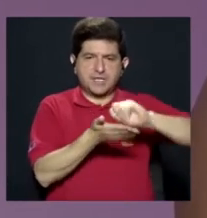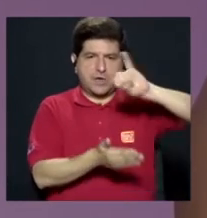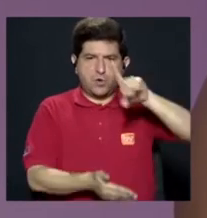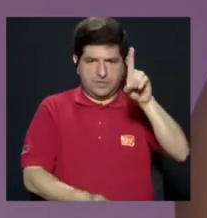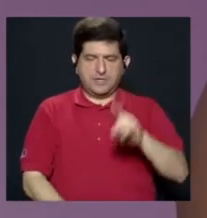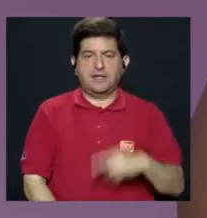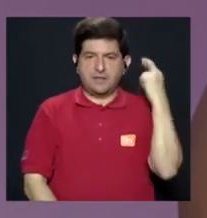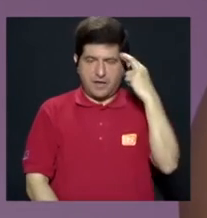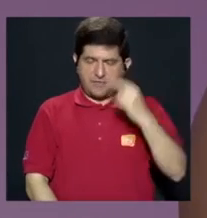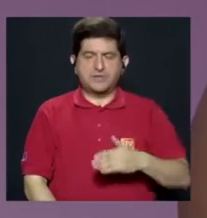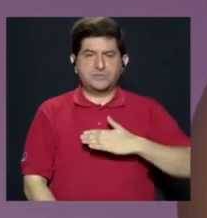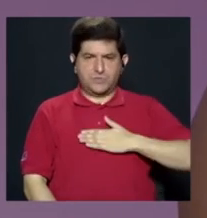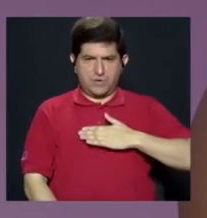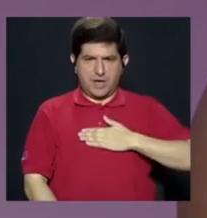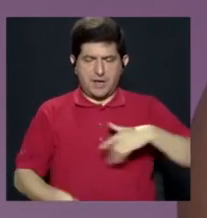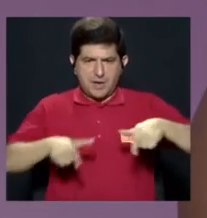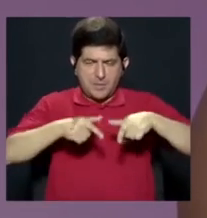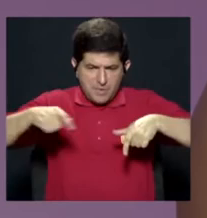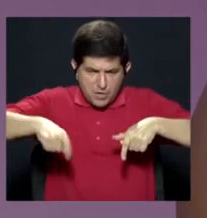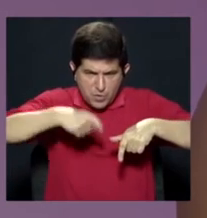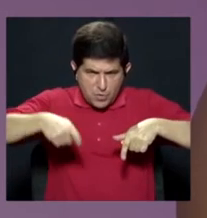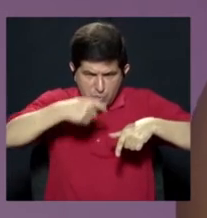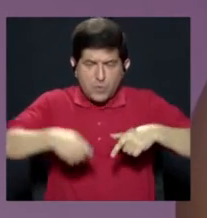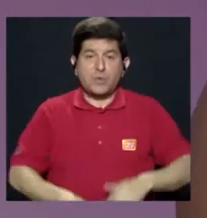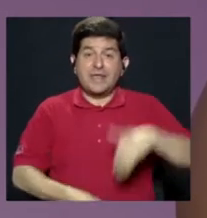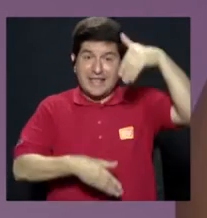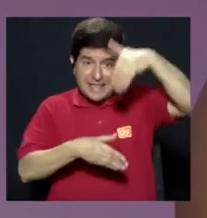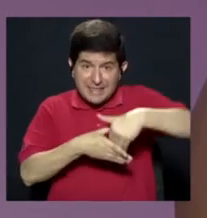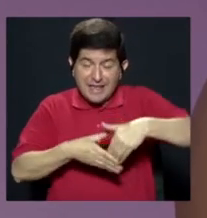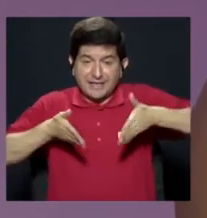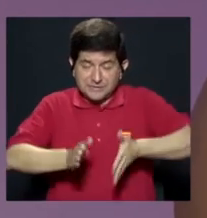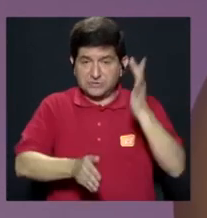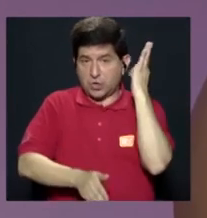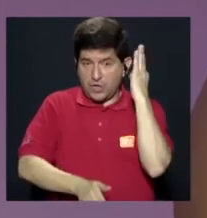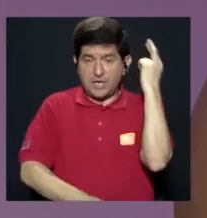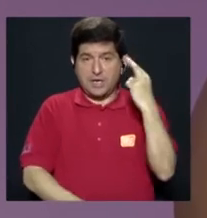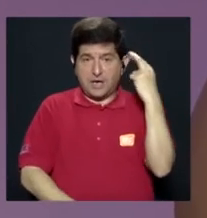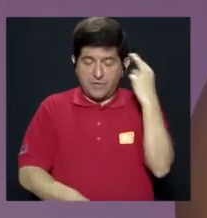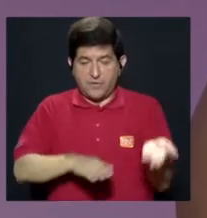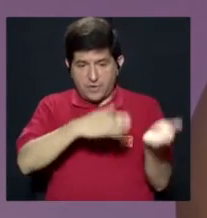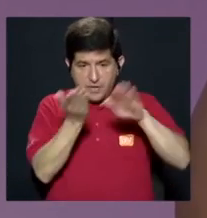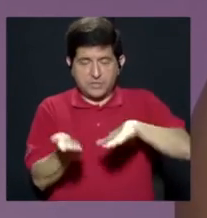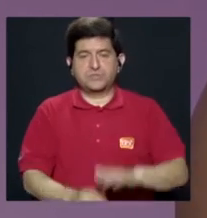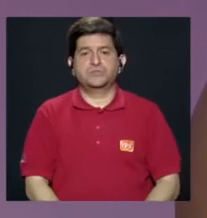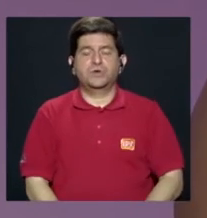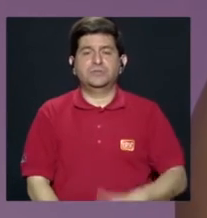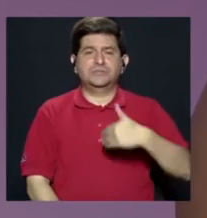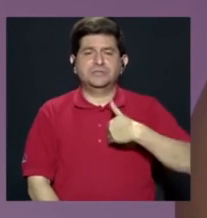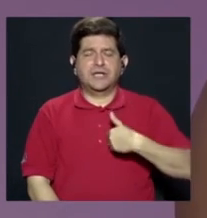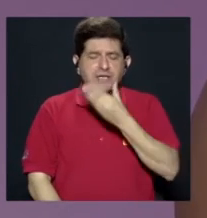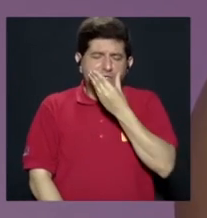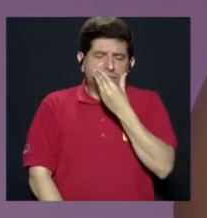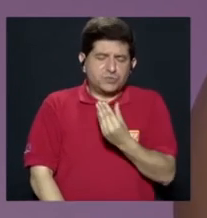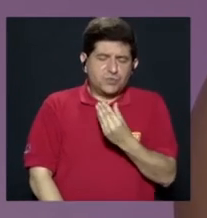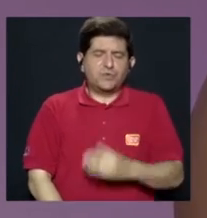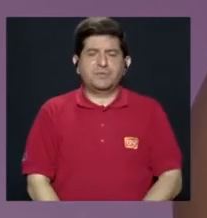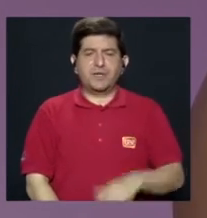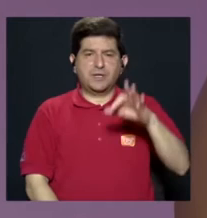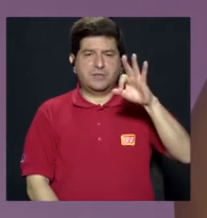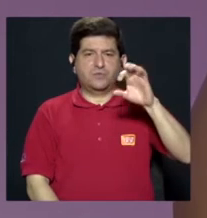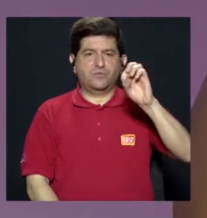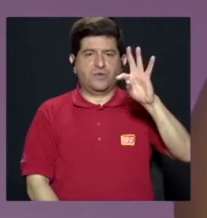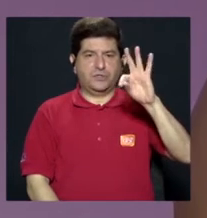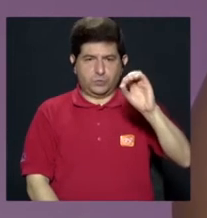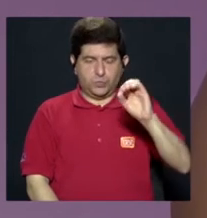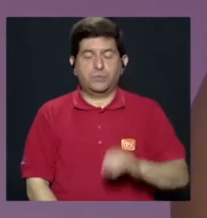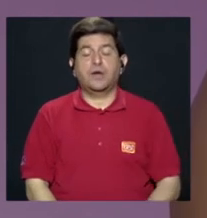falleció porque me cosieron el útero y dejaron a mi hija dentro, entonces por eso fue que falleció, tuvo sufrimiento fetal. A raíz de esto, pues nos